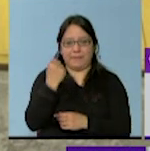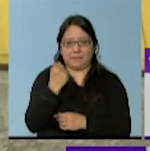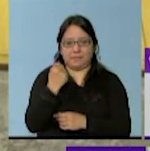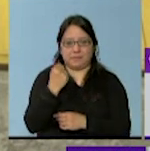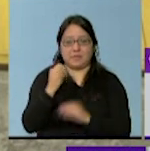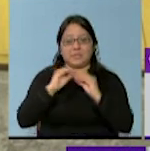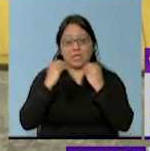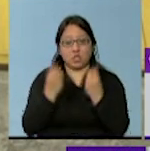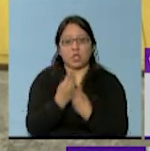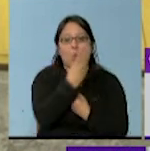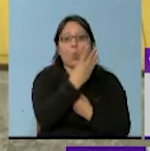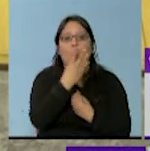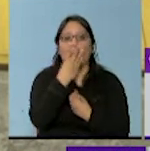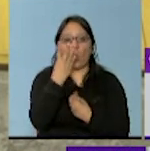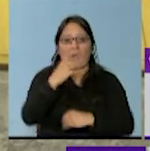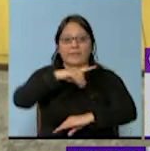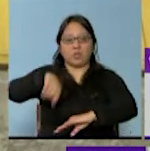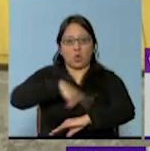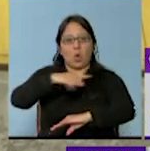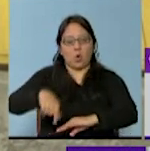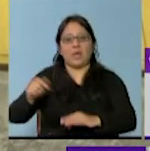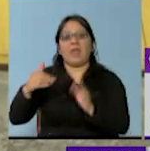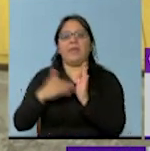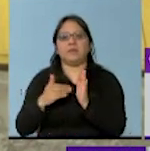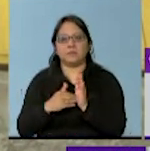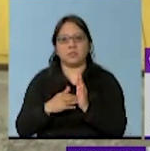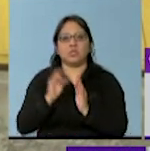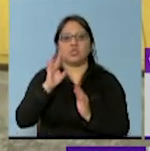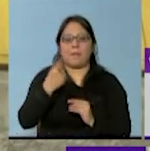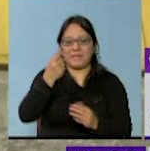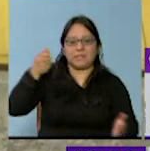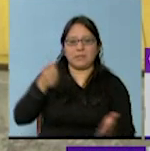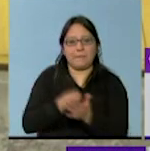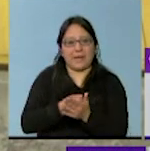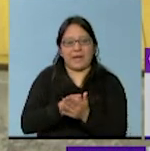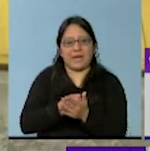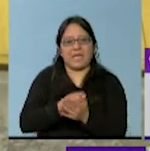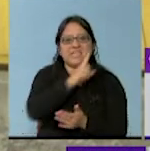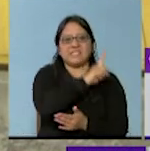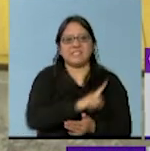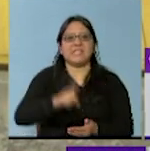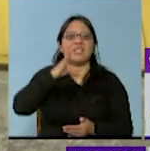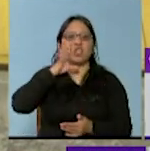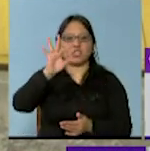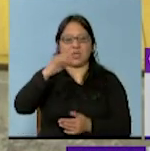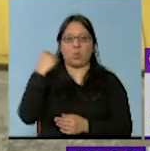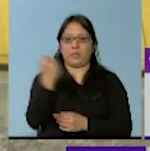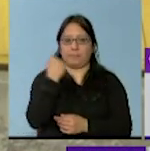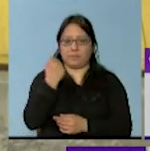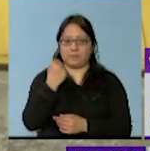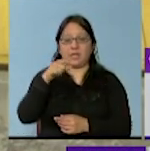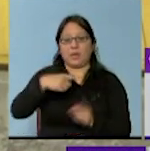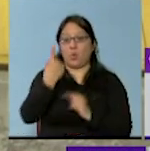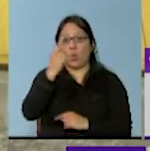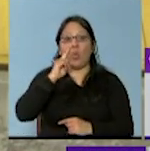ya que después decide en este caso la concesión cobrarte solamente una tarifa que es de 150 pesos que es por el lapso de 24